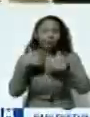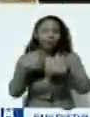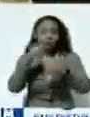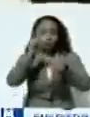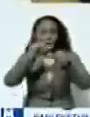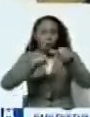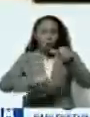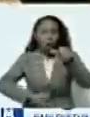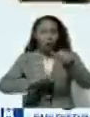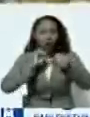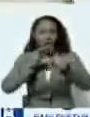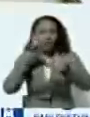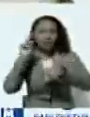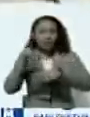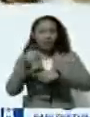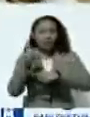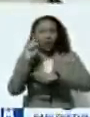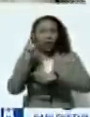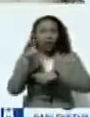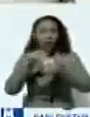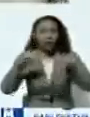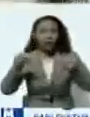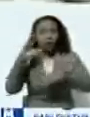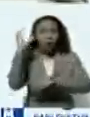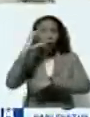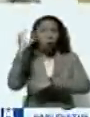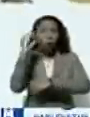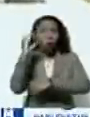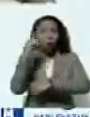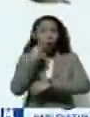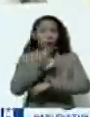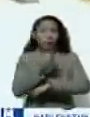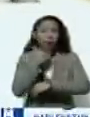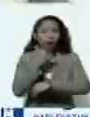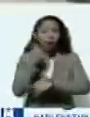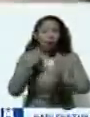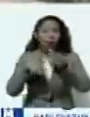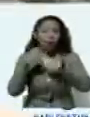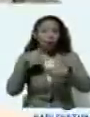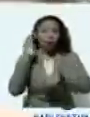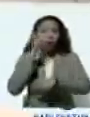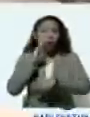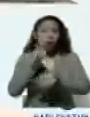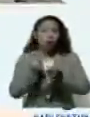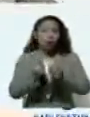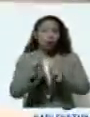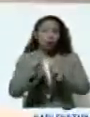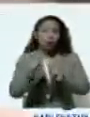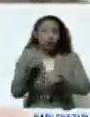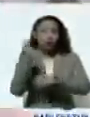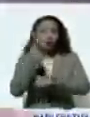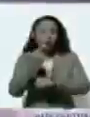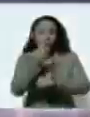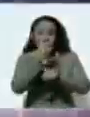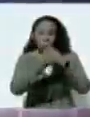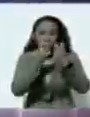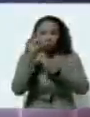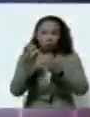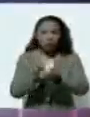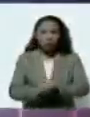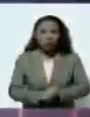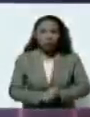criminal para determinar si su estadía en territorio colombiano obedecía algún negocio ilegal o si se trataba simplemente de turismo.